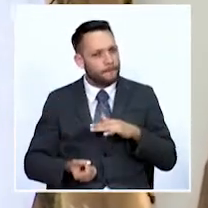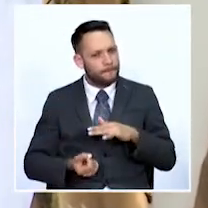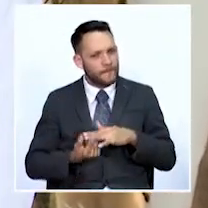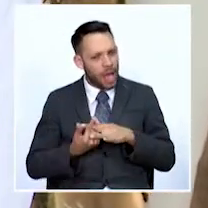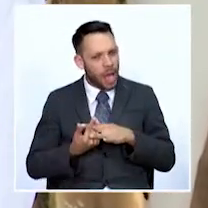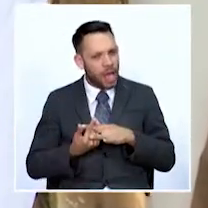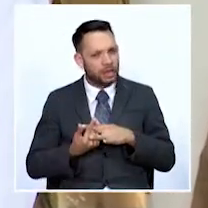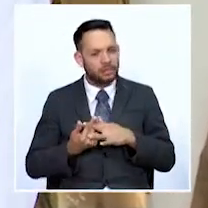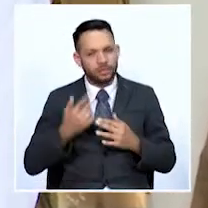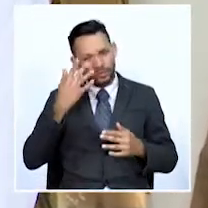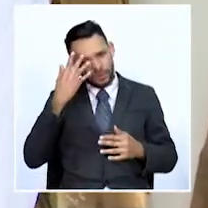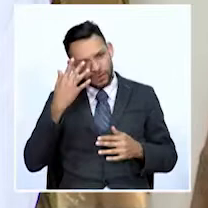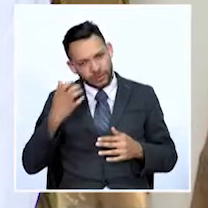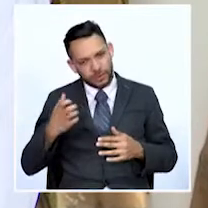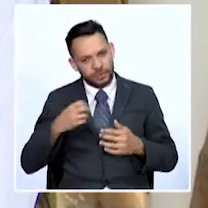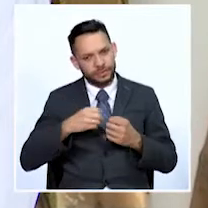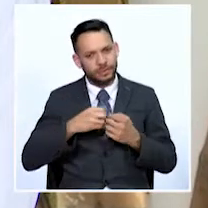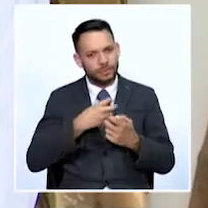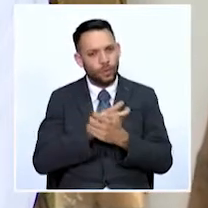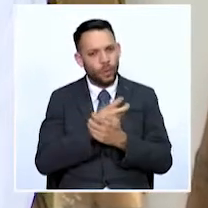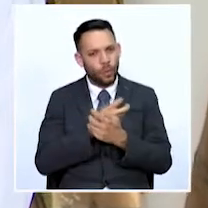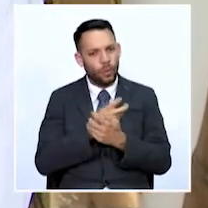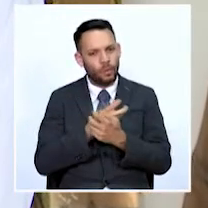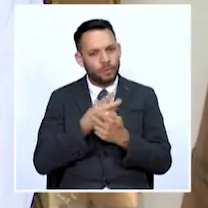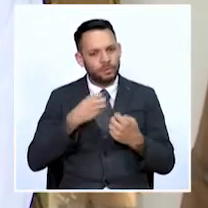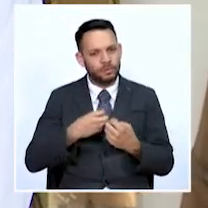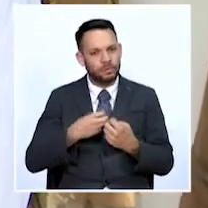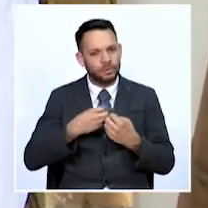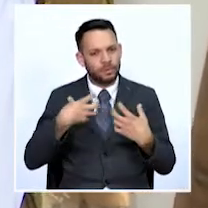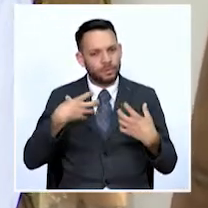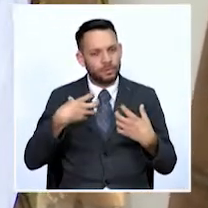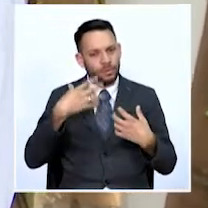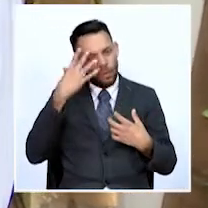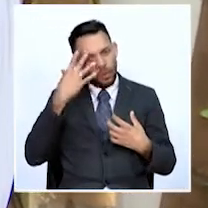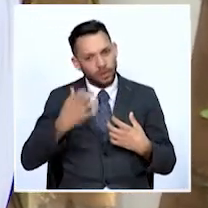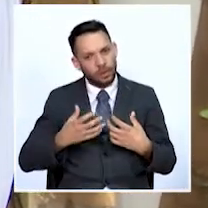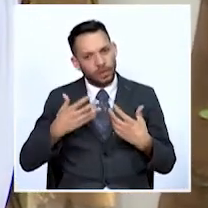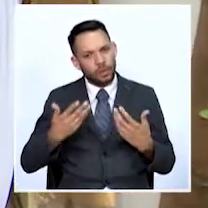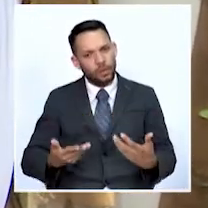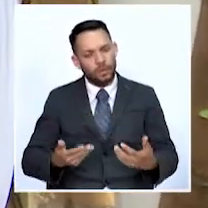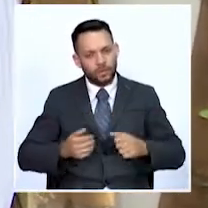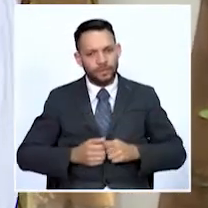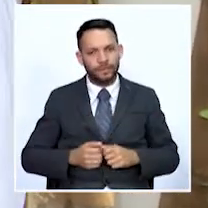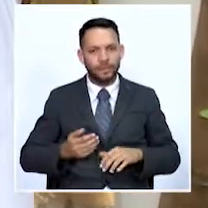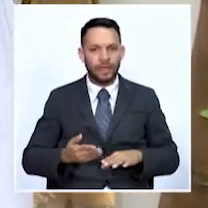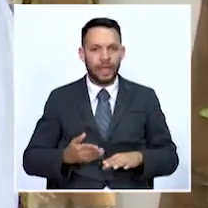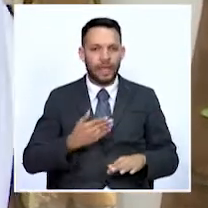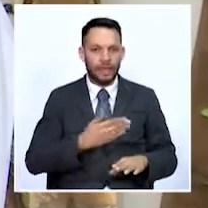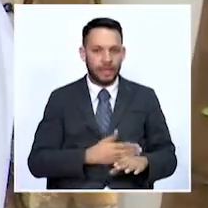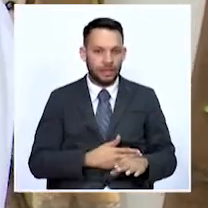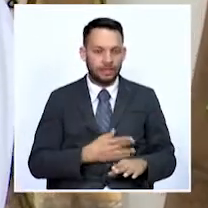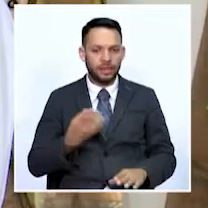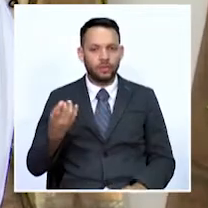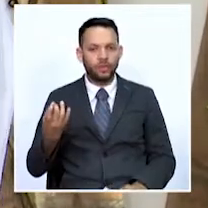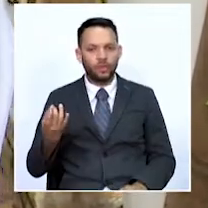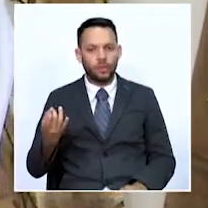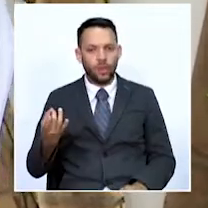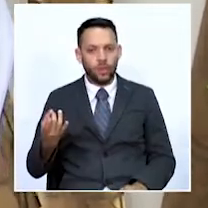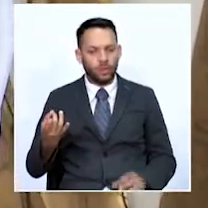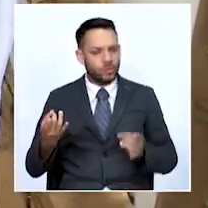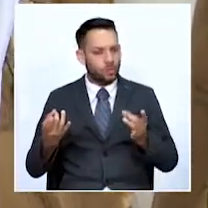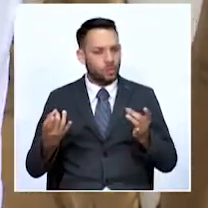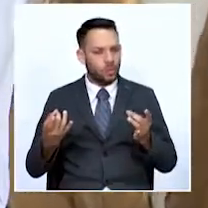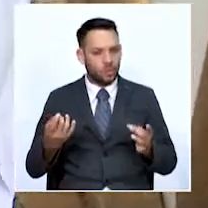caso suyo, por qué le dijeron que era artritis, cómo le empezó la historia. Porque me empezaron unos dolores en las coyunturas de los dedos de las